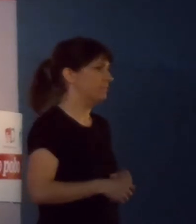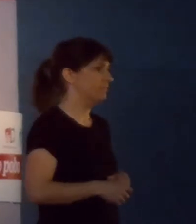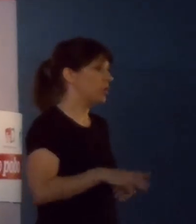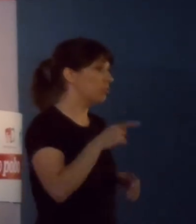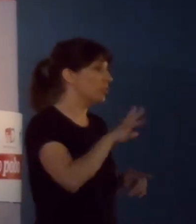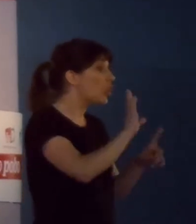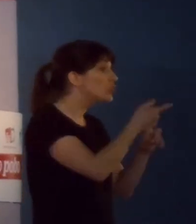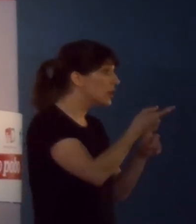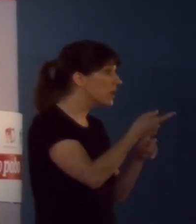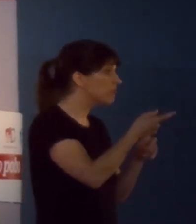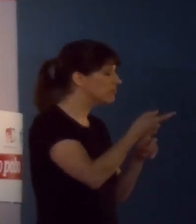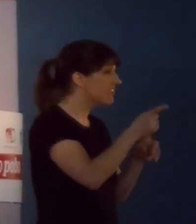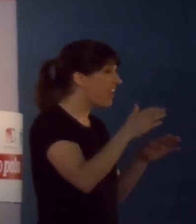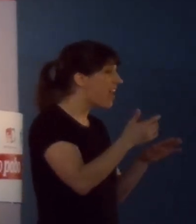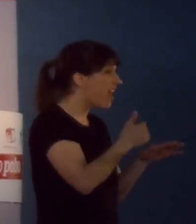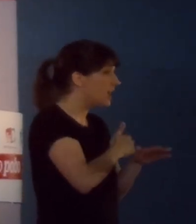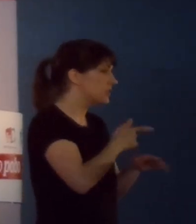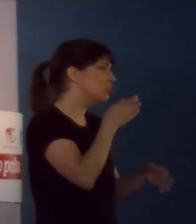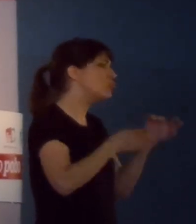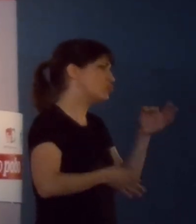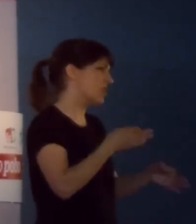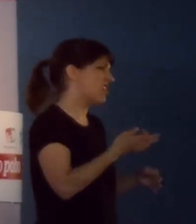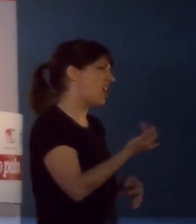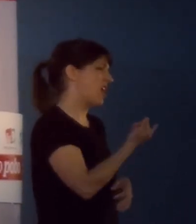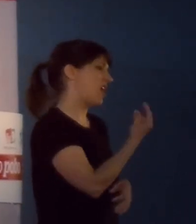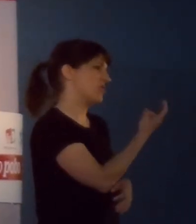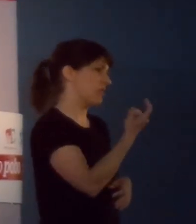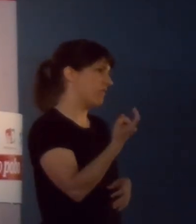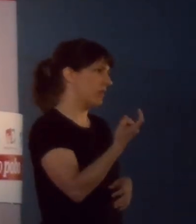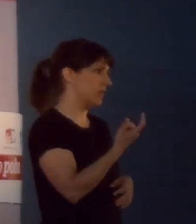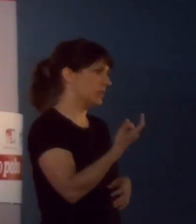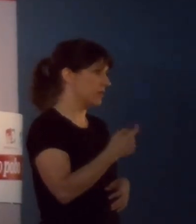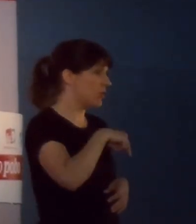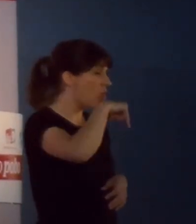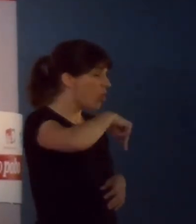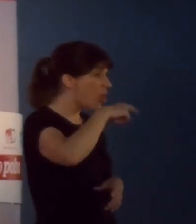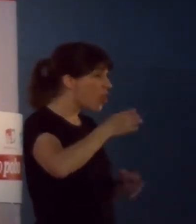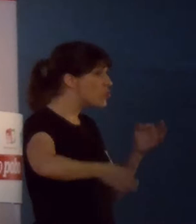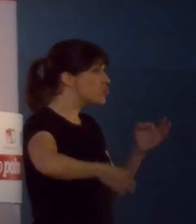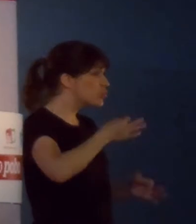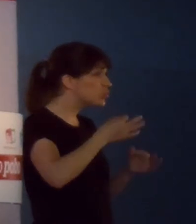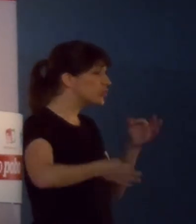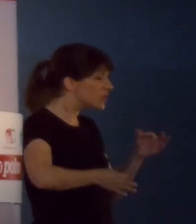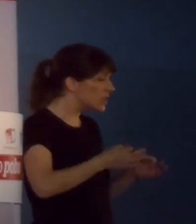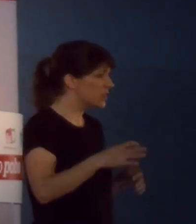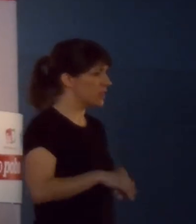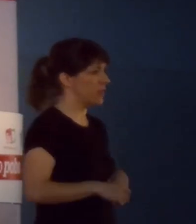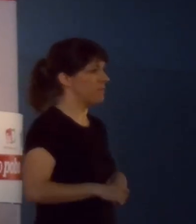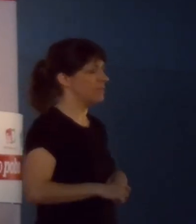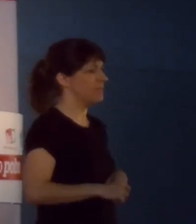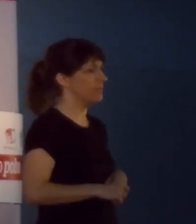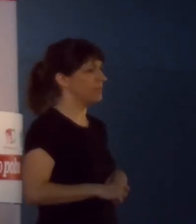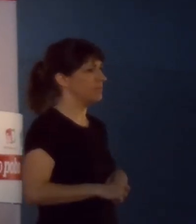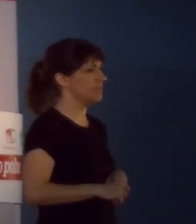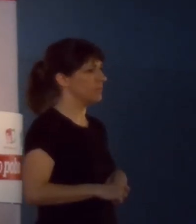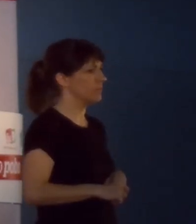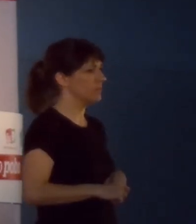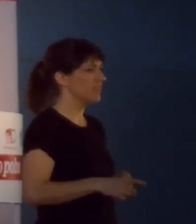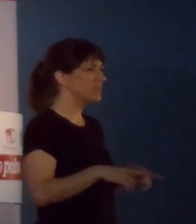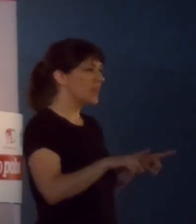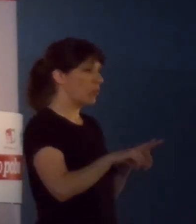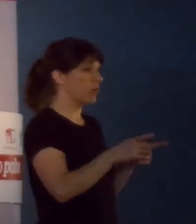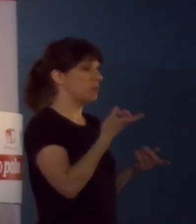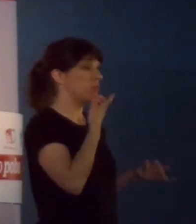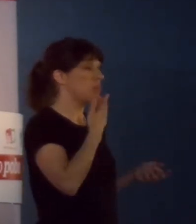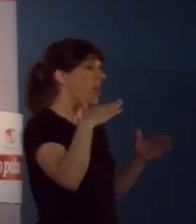haxa xustiza. E hoxe a xustiza está metida nun